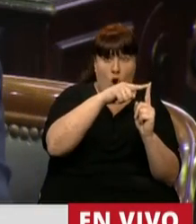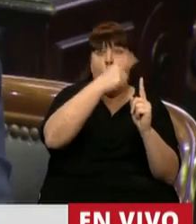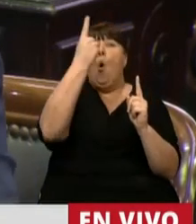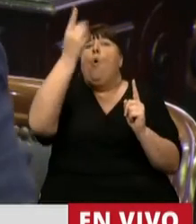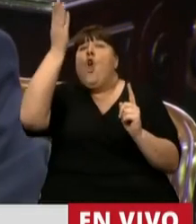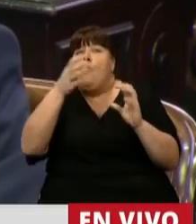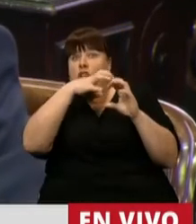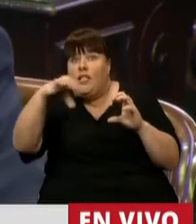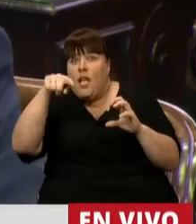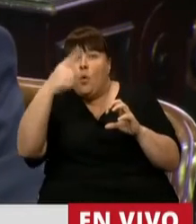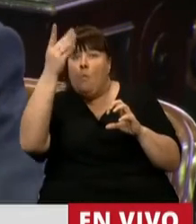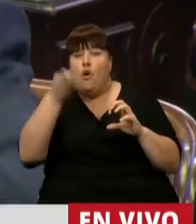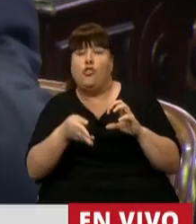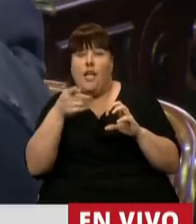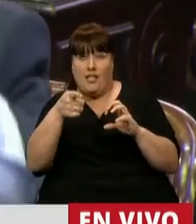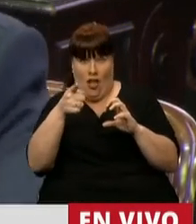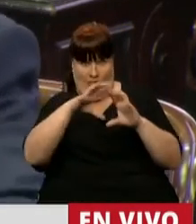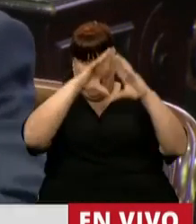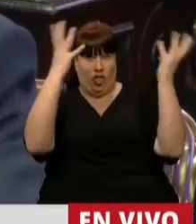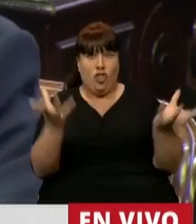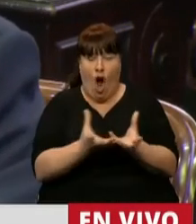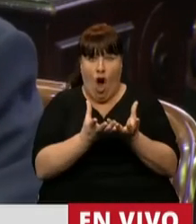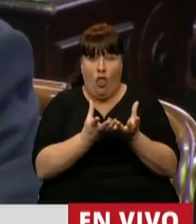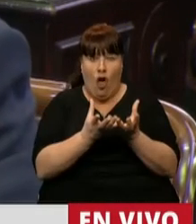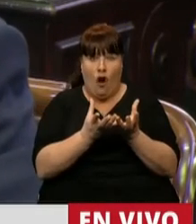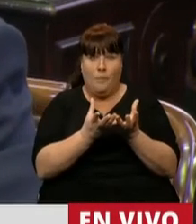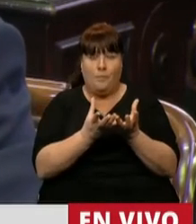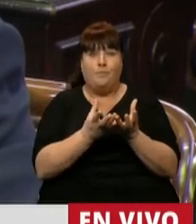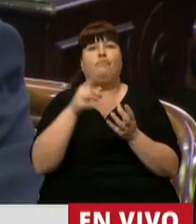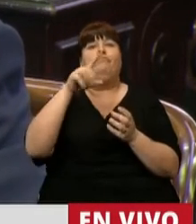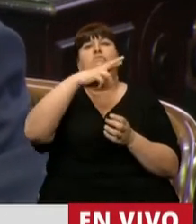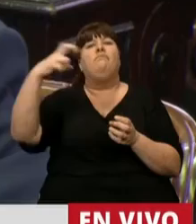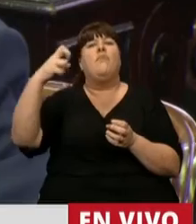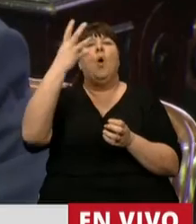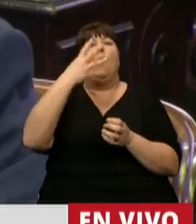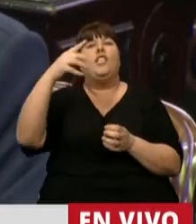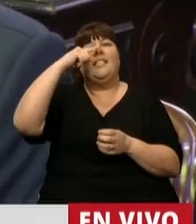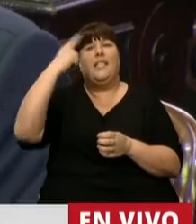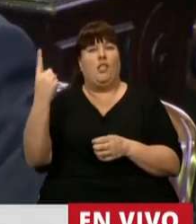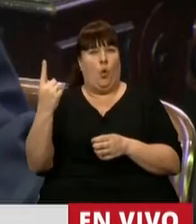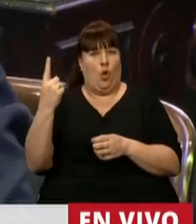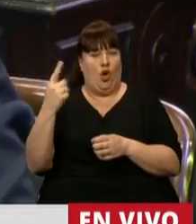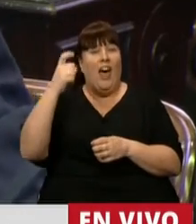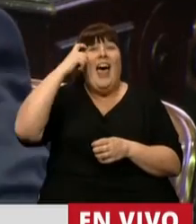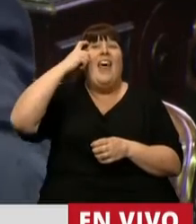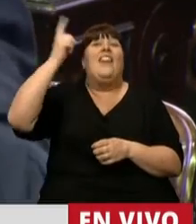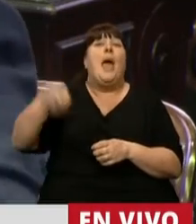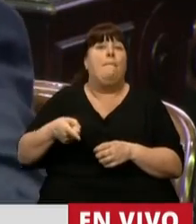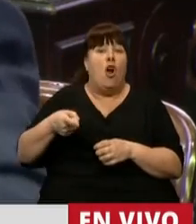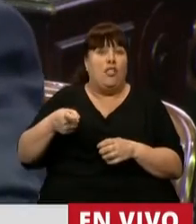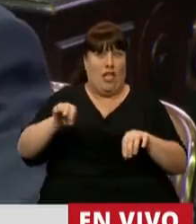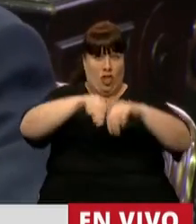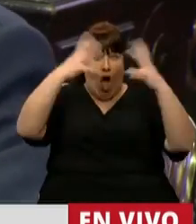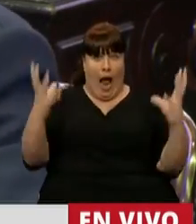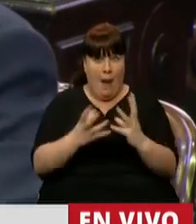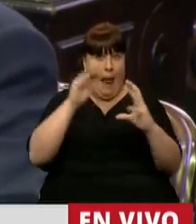el 1% de esa torta del registro se la llevaban 471. El 10% de